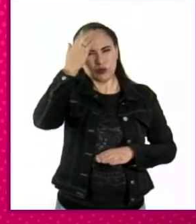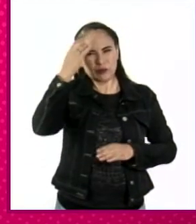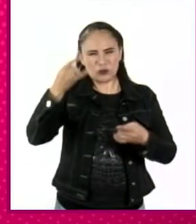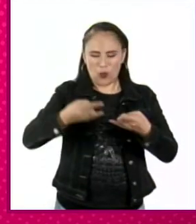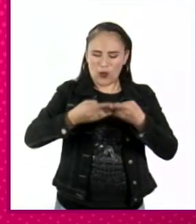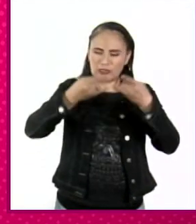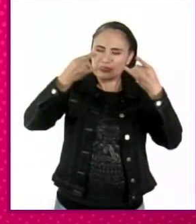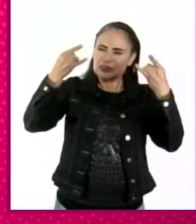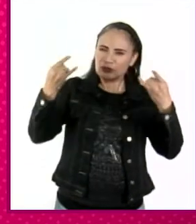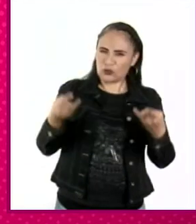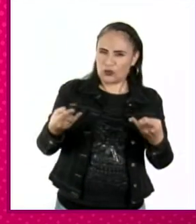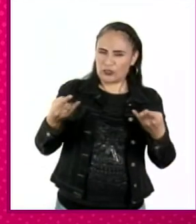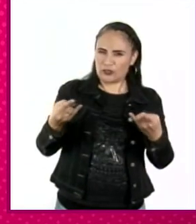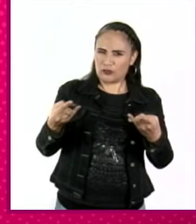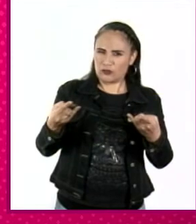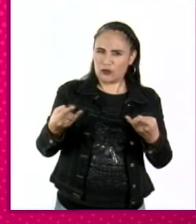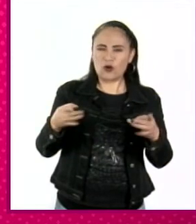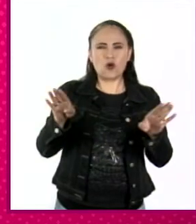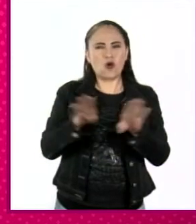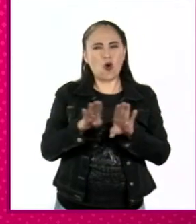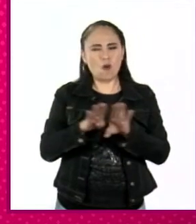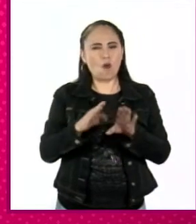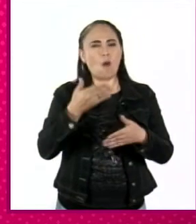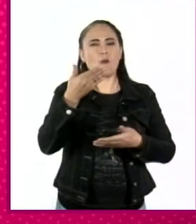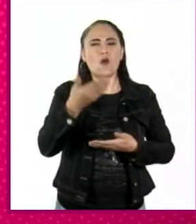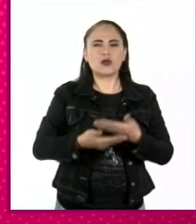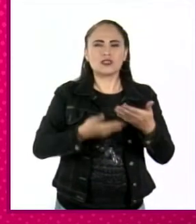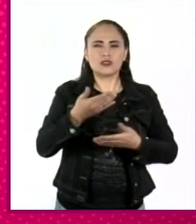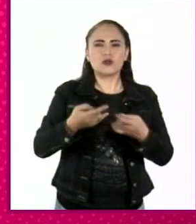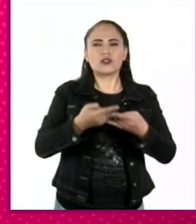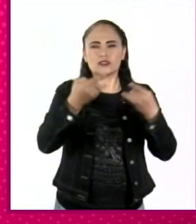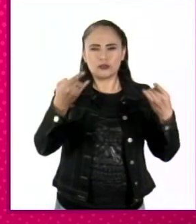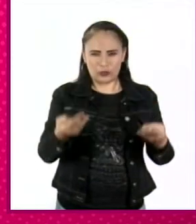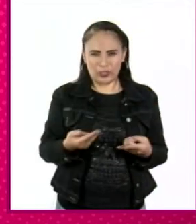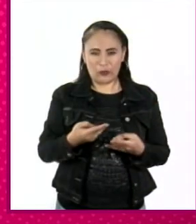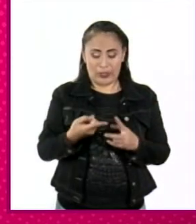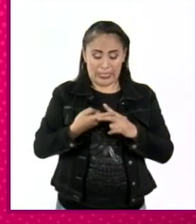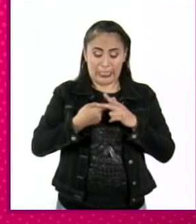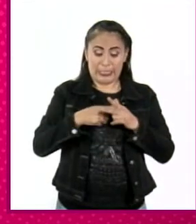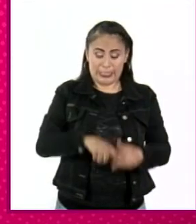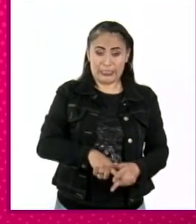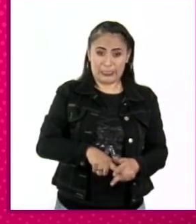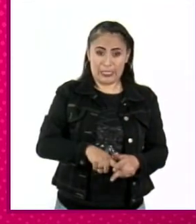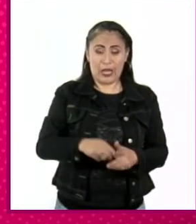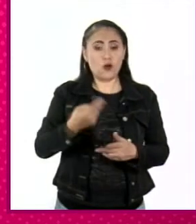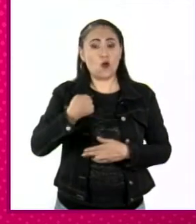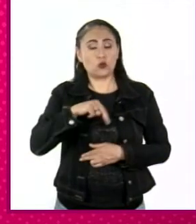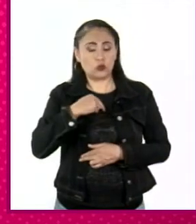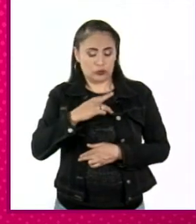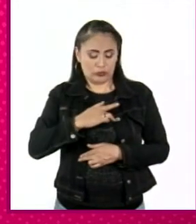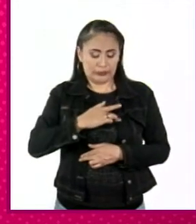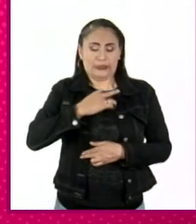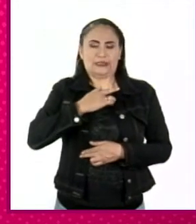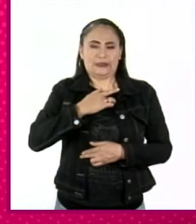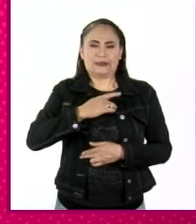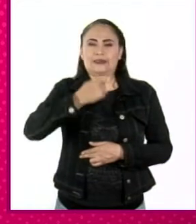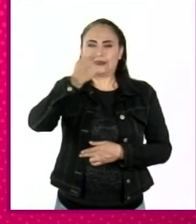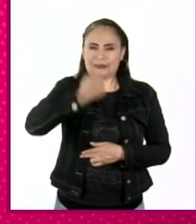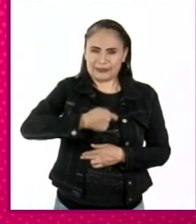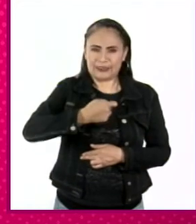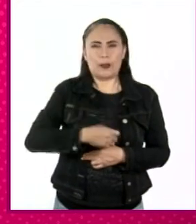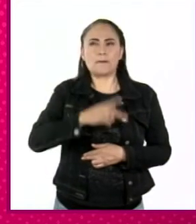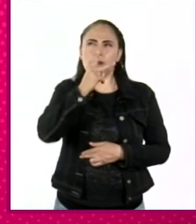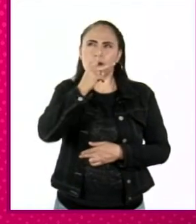aprehensión de un proceso histórico, sea el conocer qué sentimos, la historia de